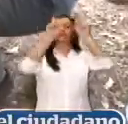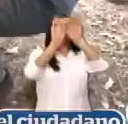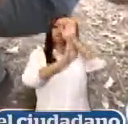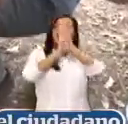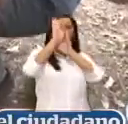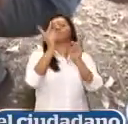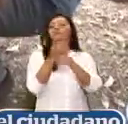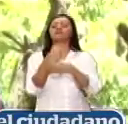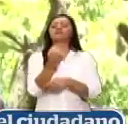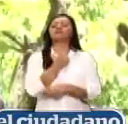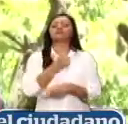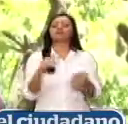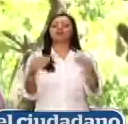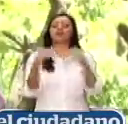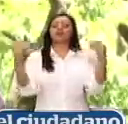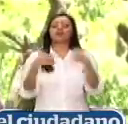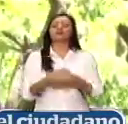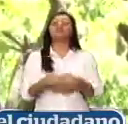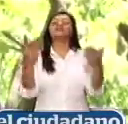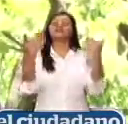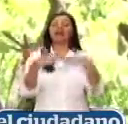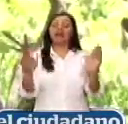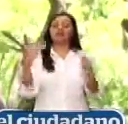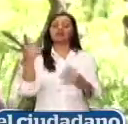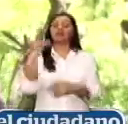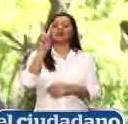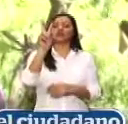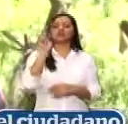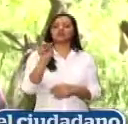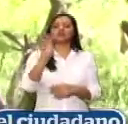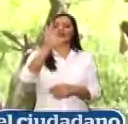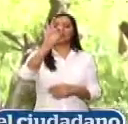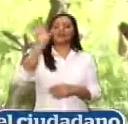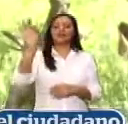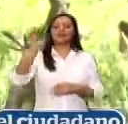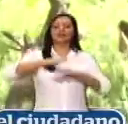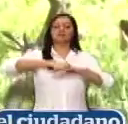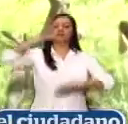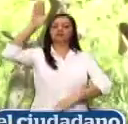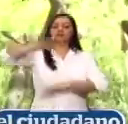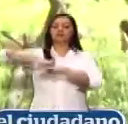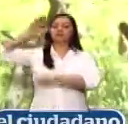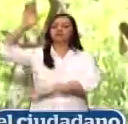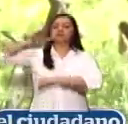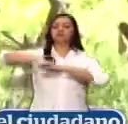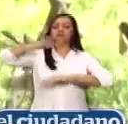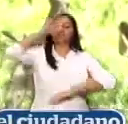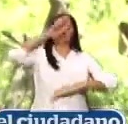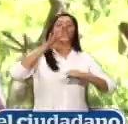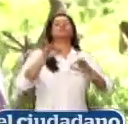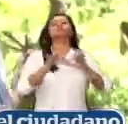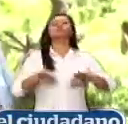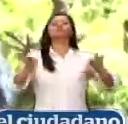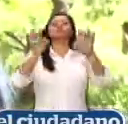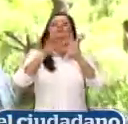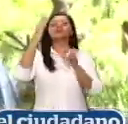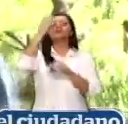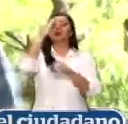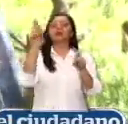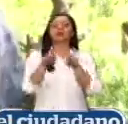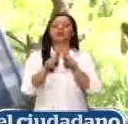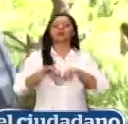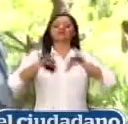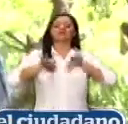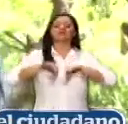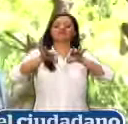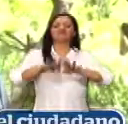de manera propia se ha podido elaborar ya más de 2 mil 500 litros de vio les que lo importante es que son aplicados a los mismos cultivos